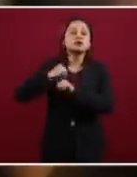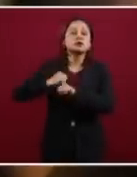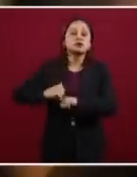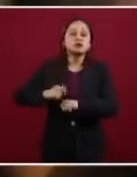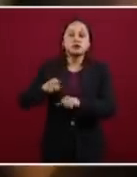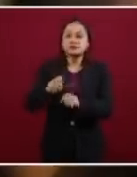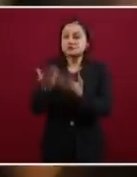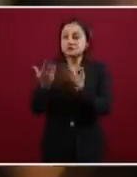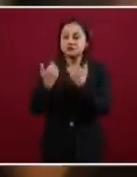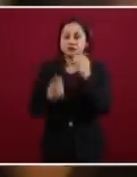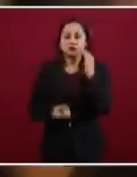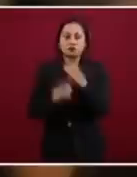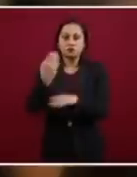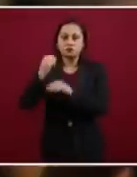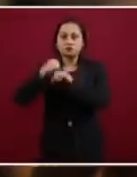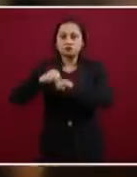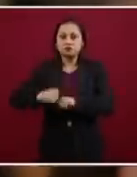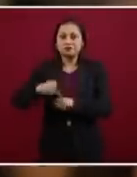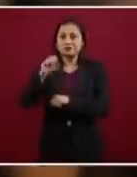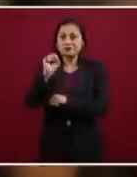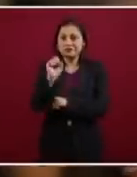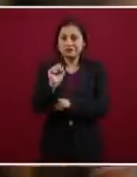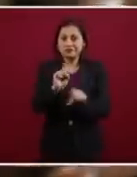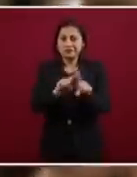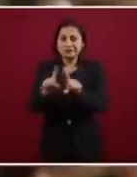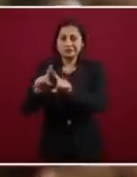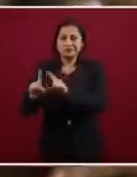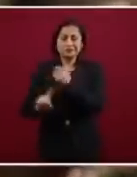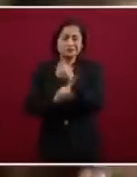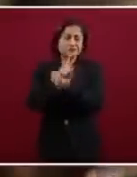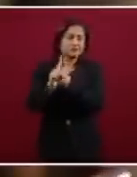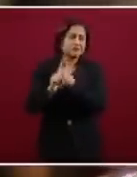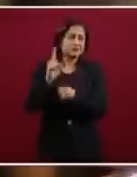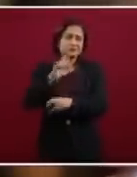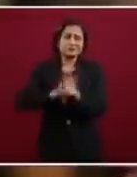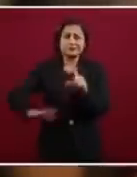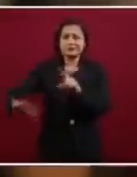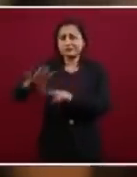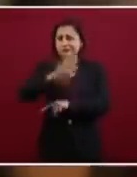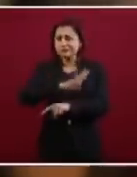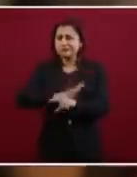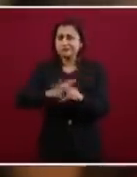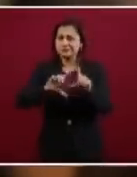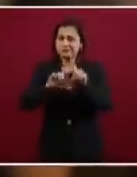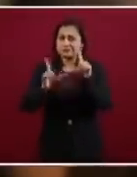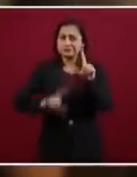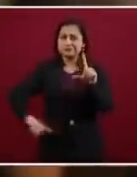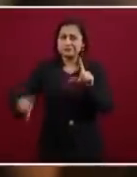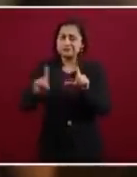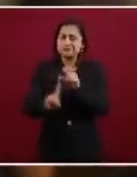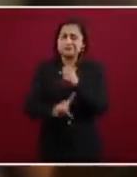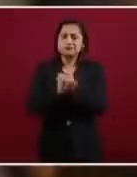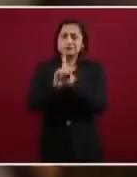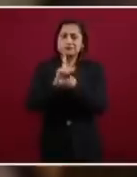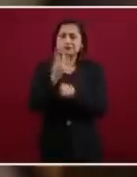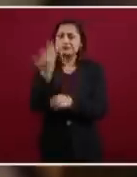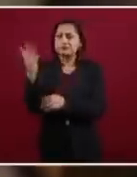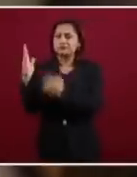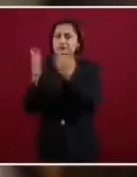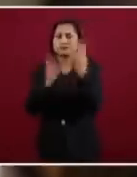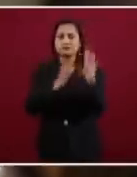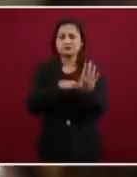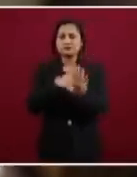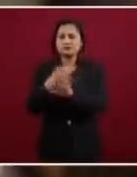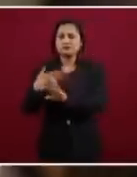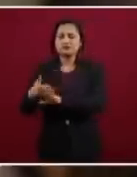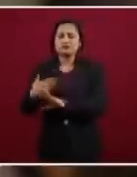conflictos medioambientales que hay en el país y que si van por el mismo rumbo si en puebla ya se les autorizó